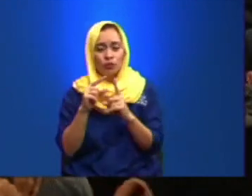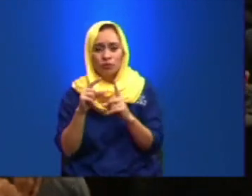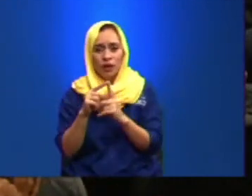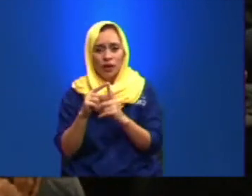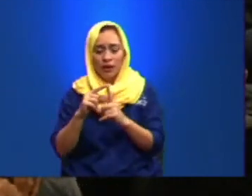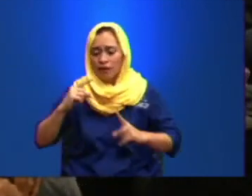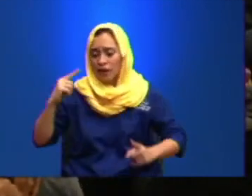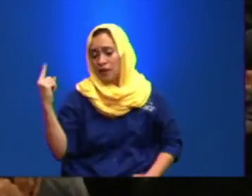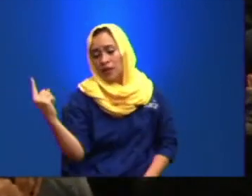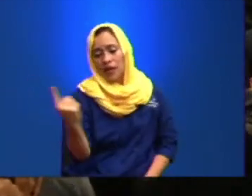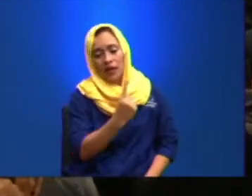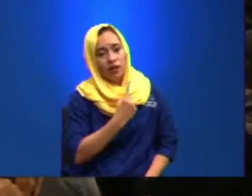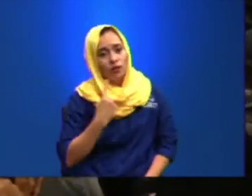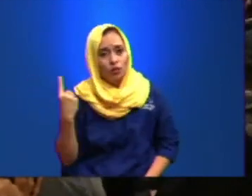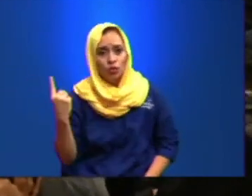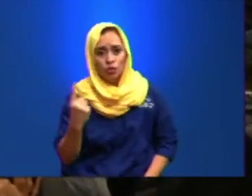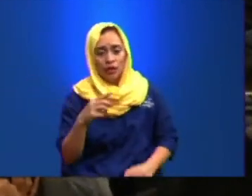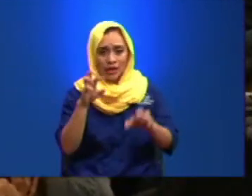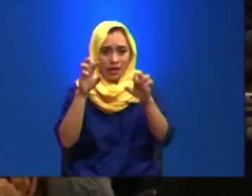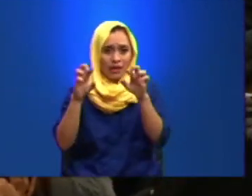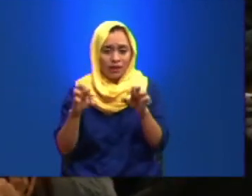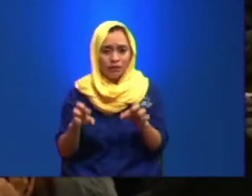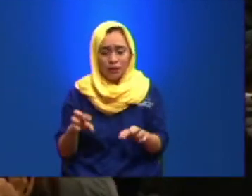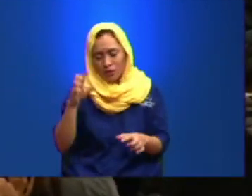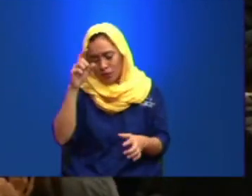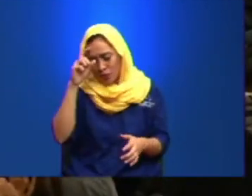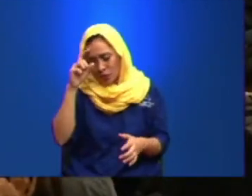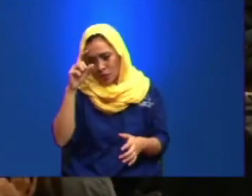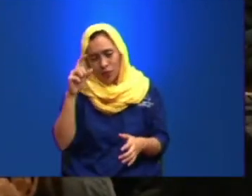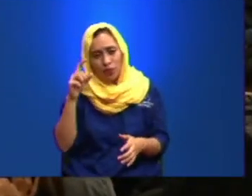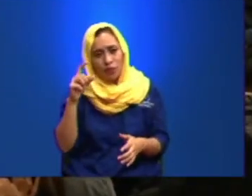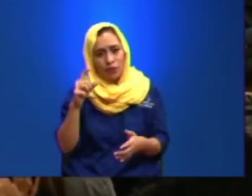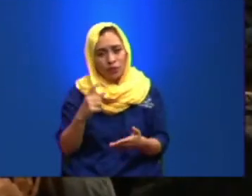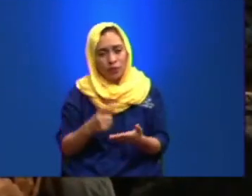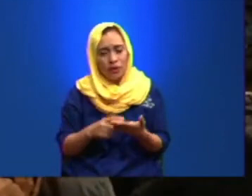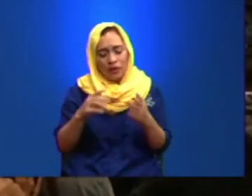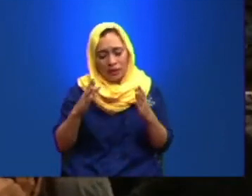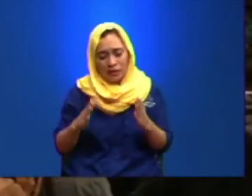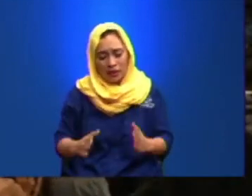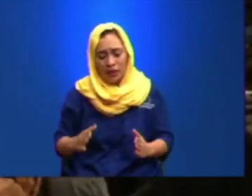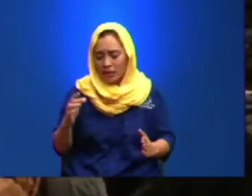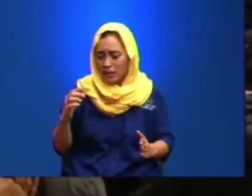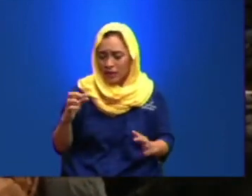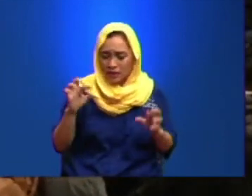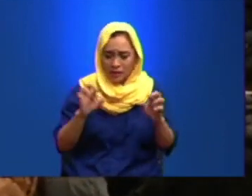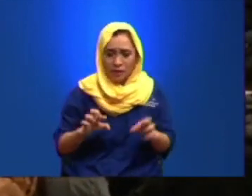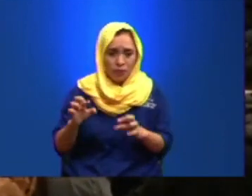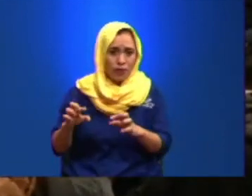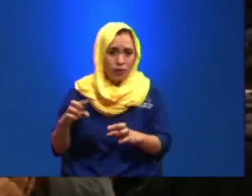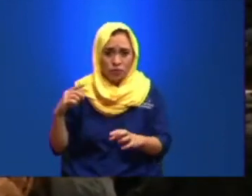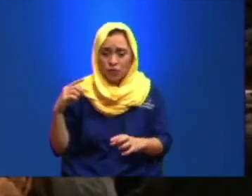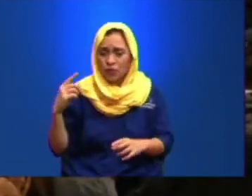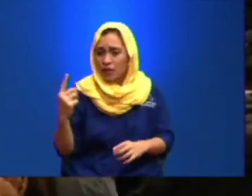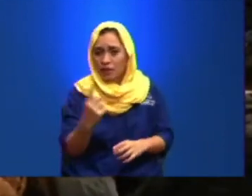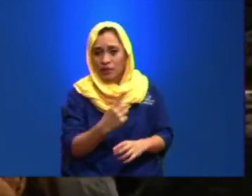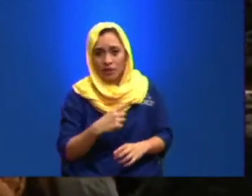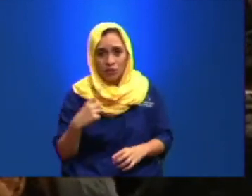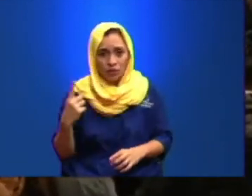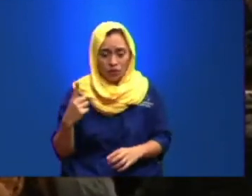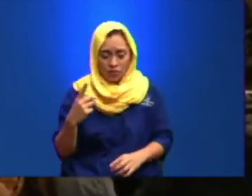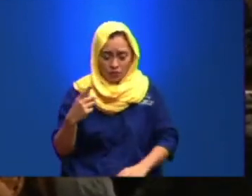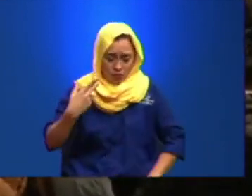que son creyentes a todos a todos es este mensaje queremos amarte a ti